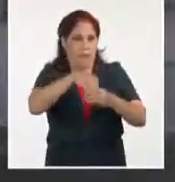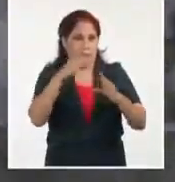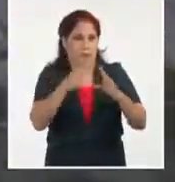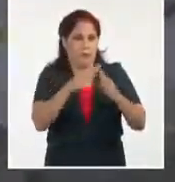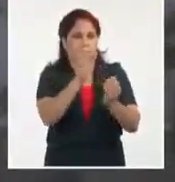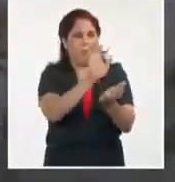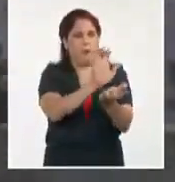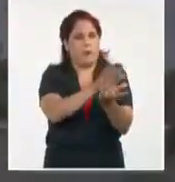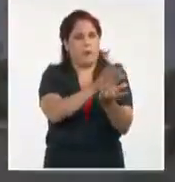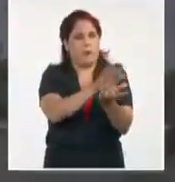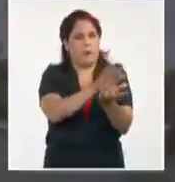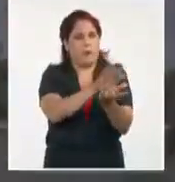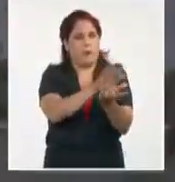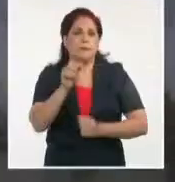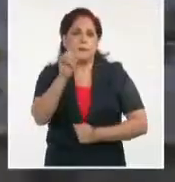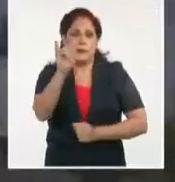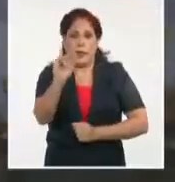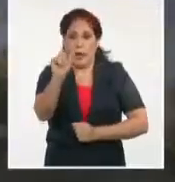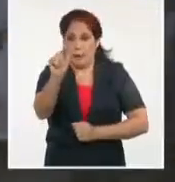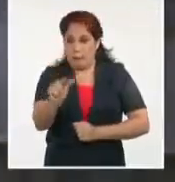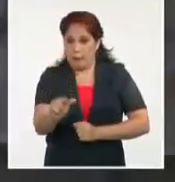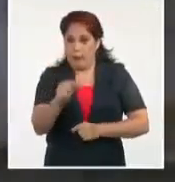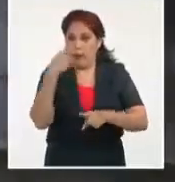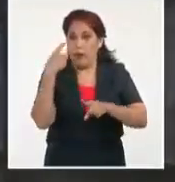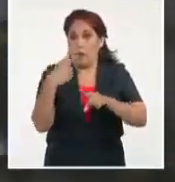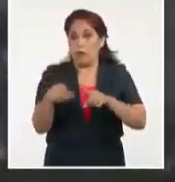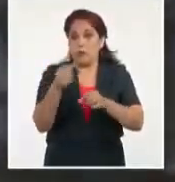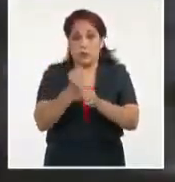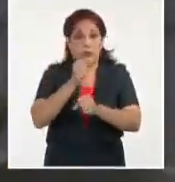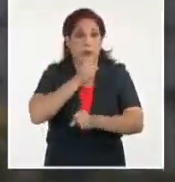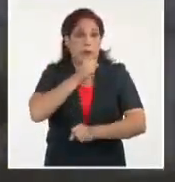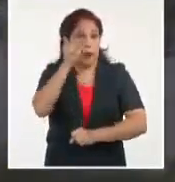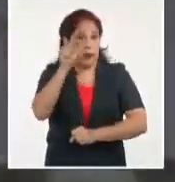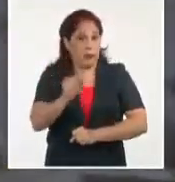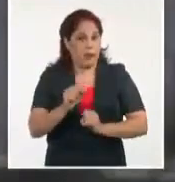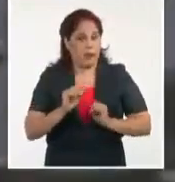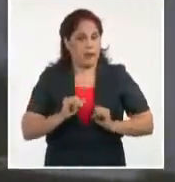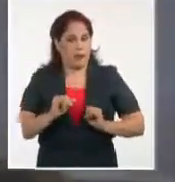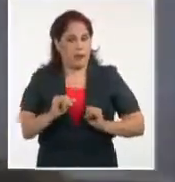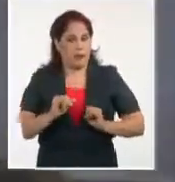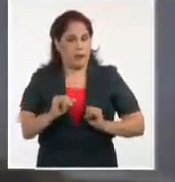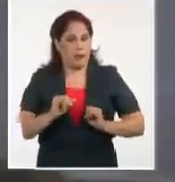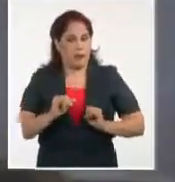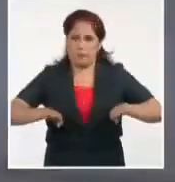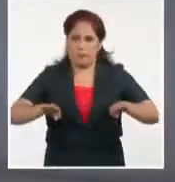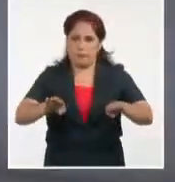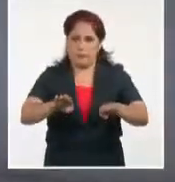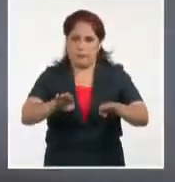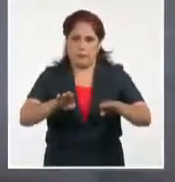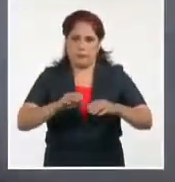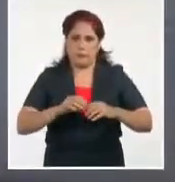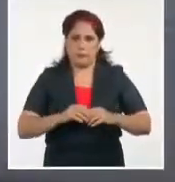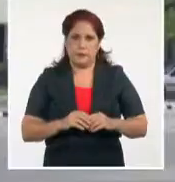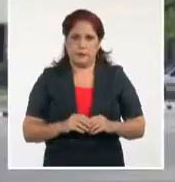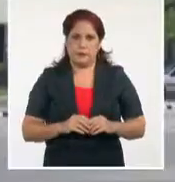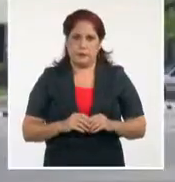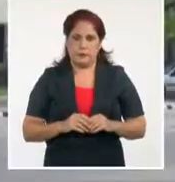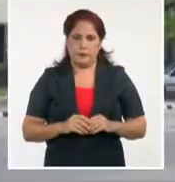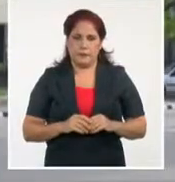Matanzas, el camarógrafo Yania Díaz Báez, Sistema Informativo de la Televisión.